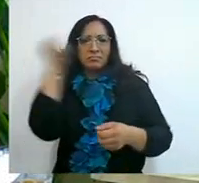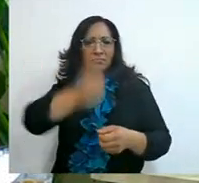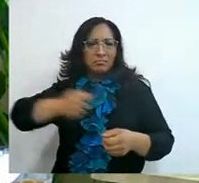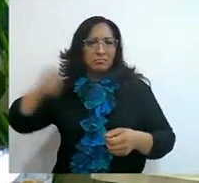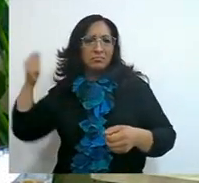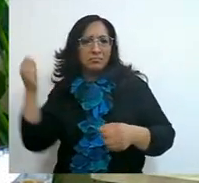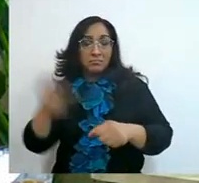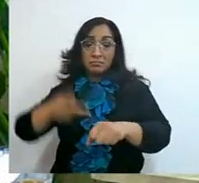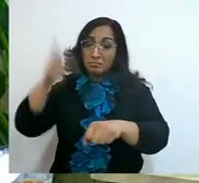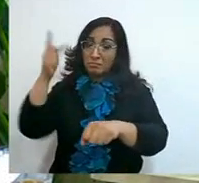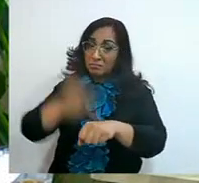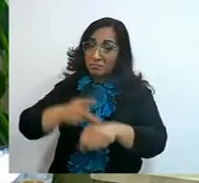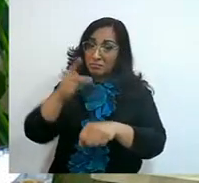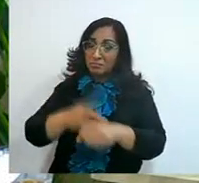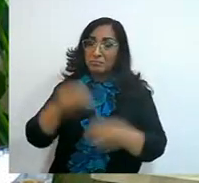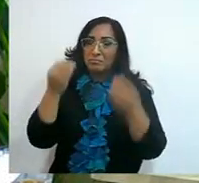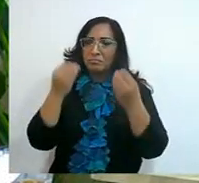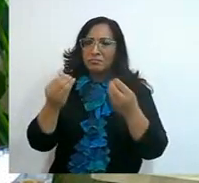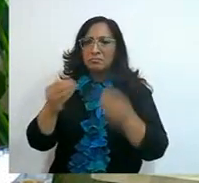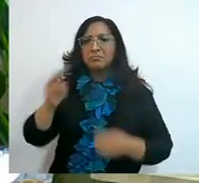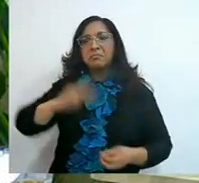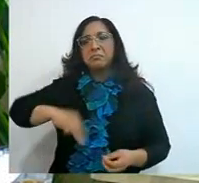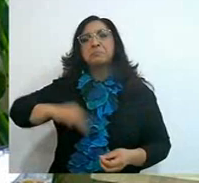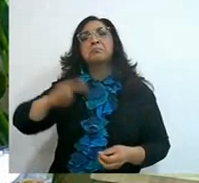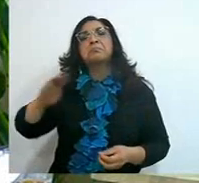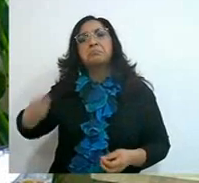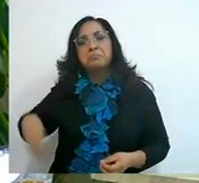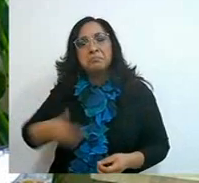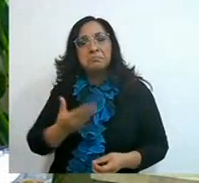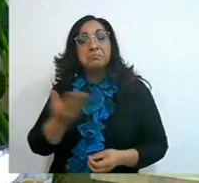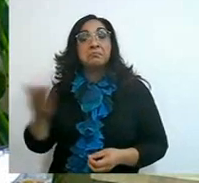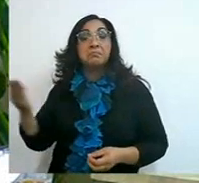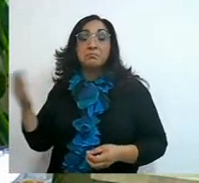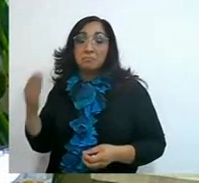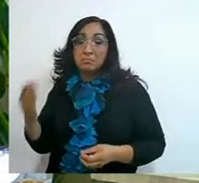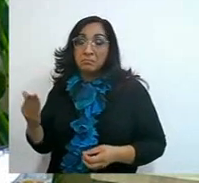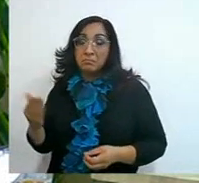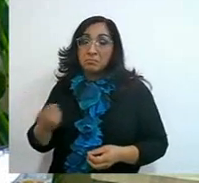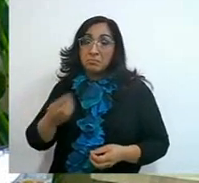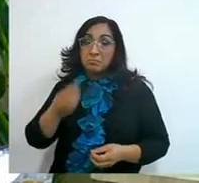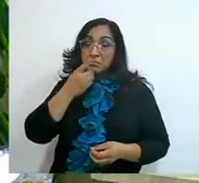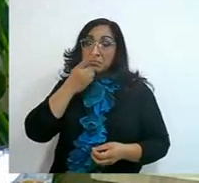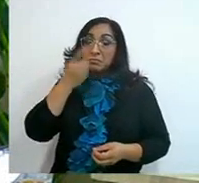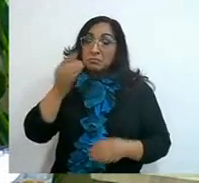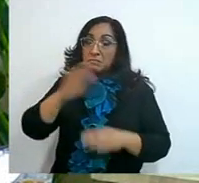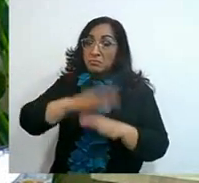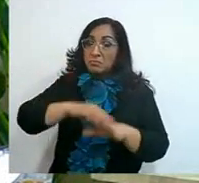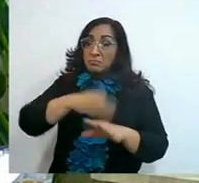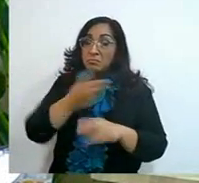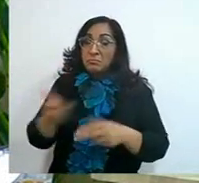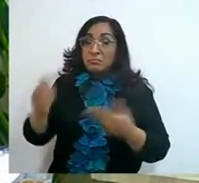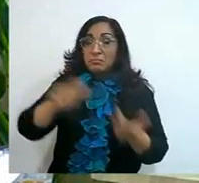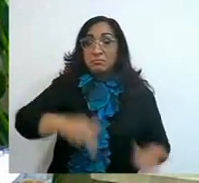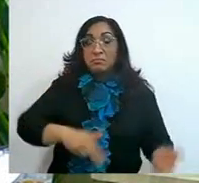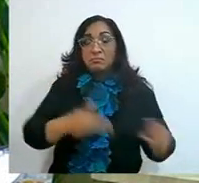y lo mataron. La calumnia, hermanos, puede llevar, nosotros lo